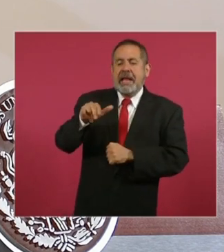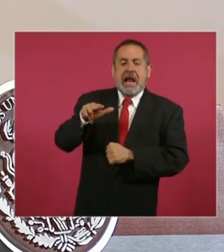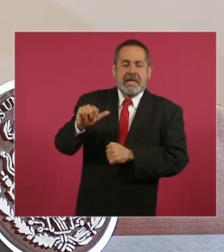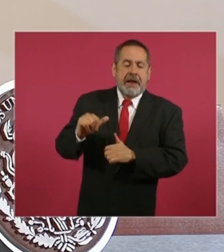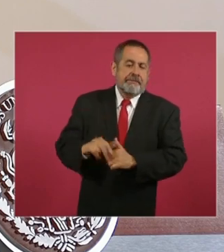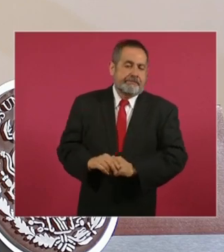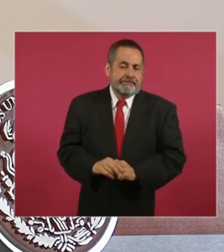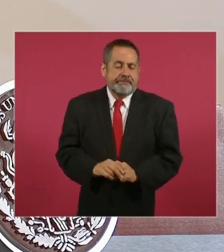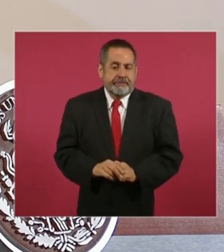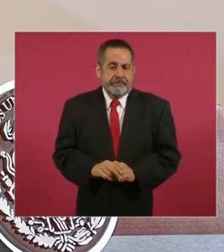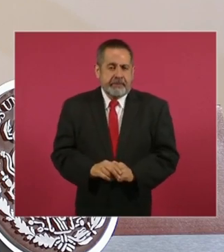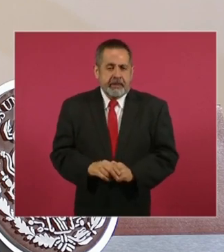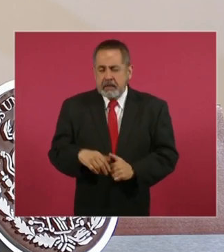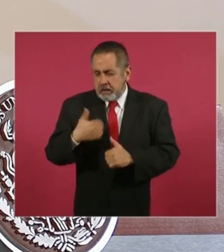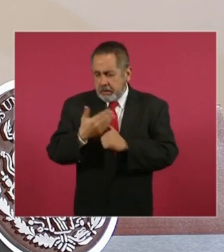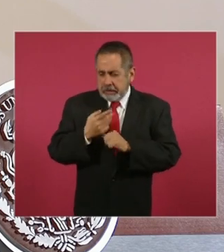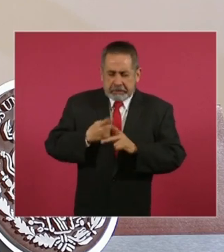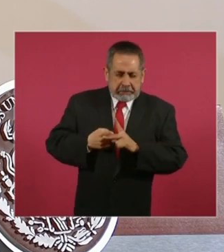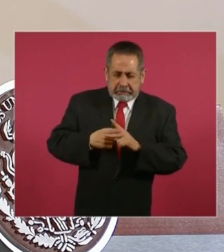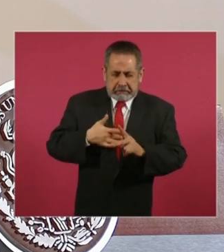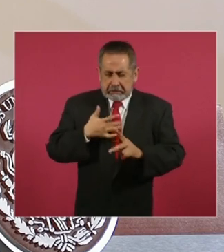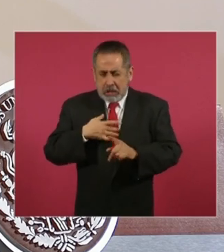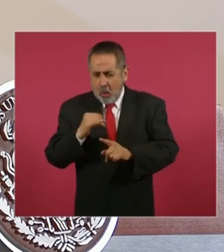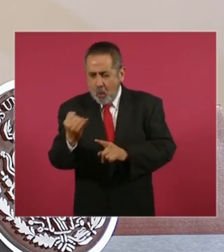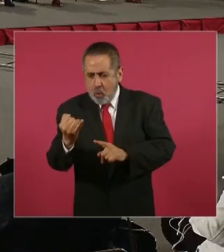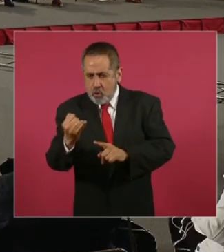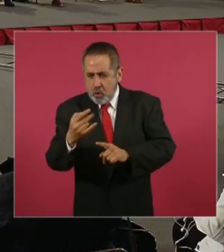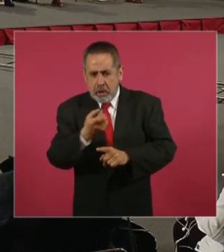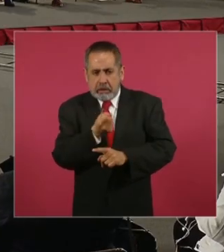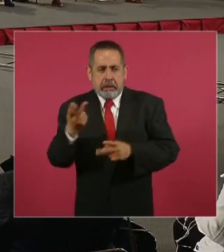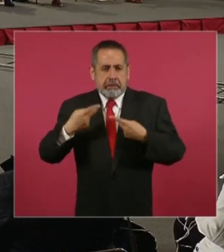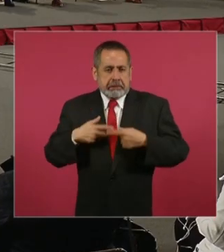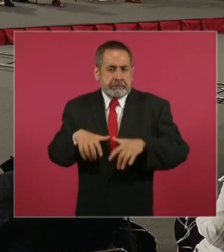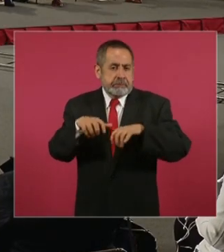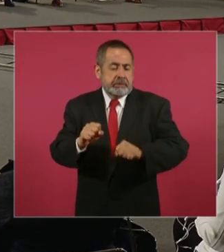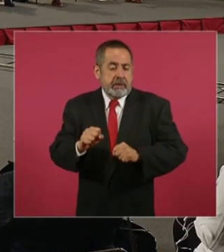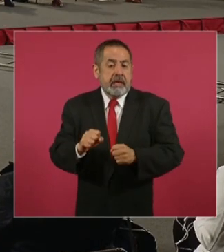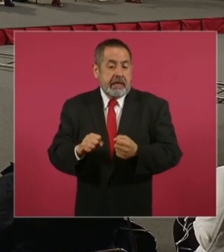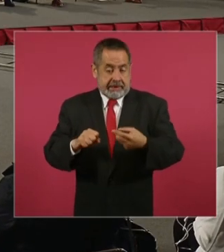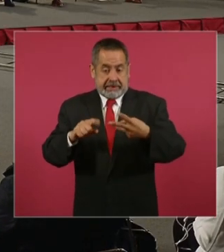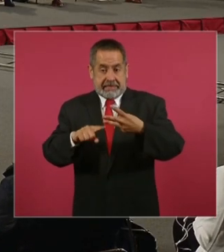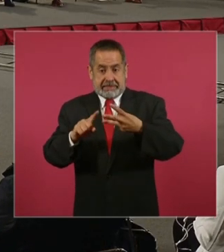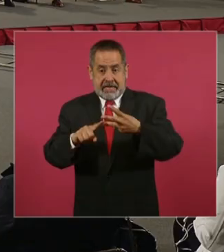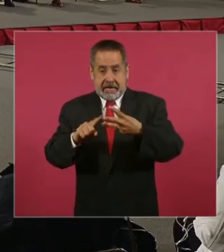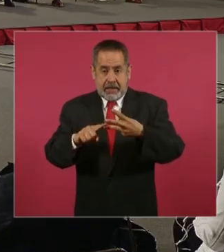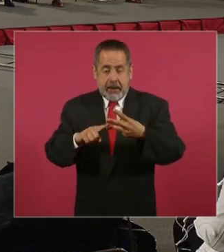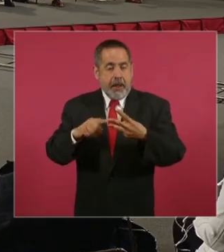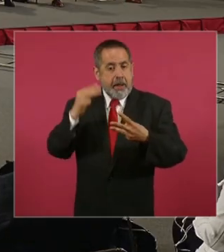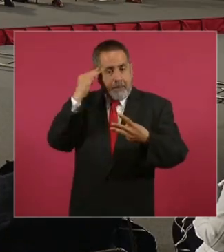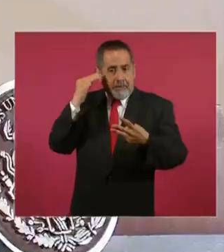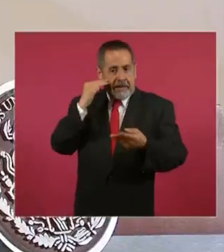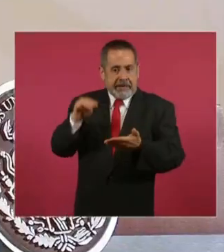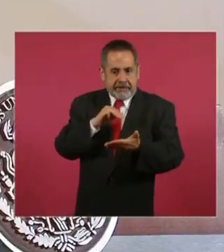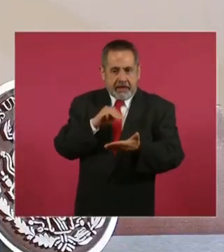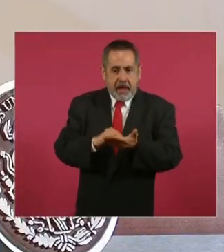en reservaciones hasta el próximo mes de junio se encuentran, en tercer lugar, Mérida